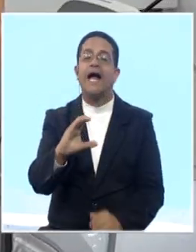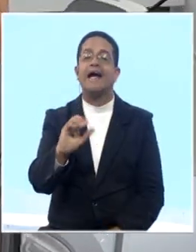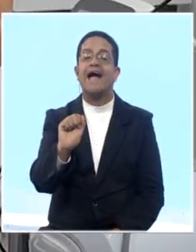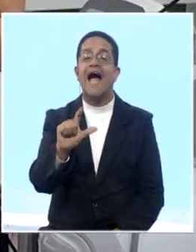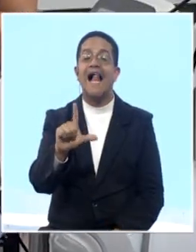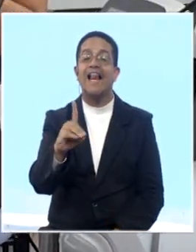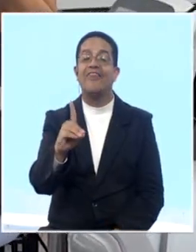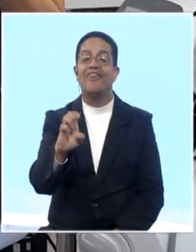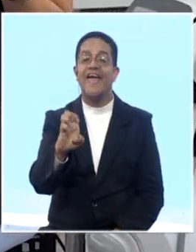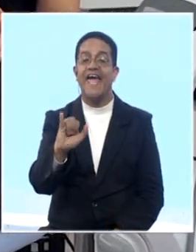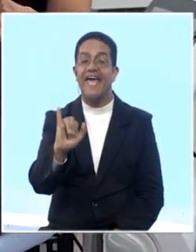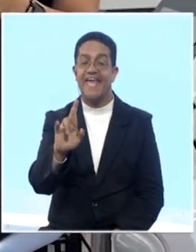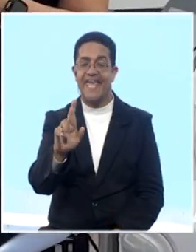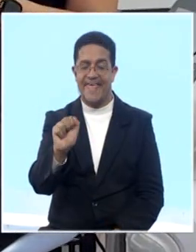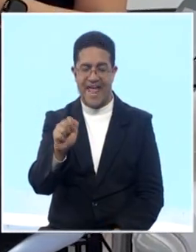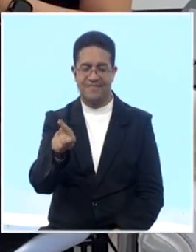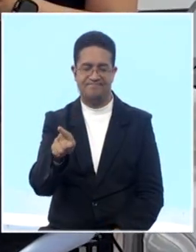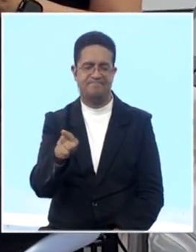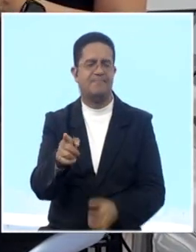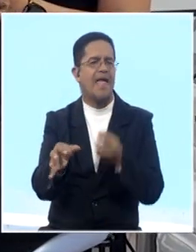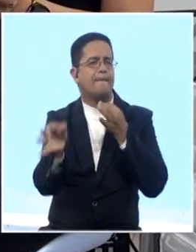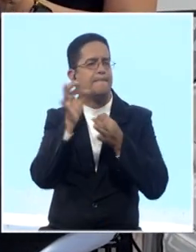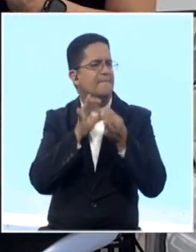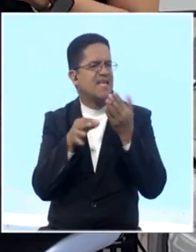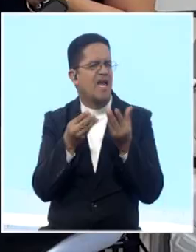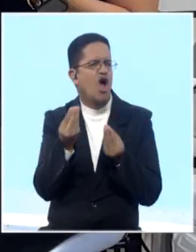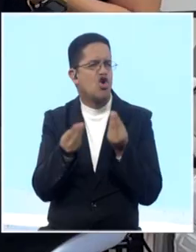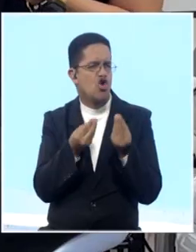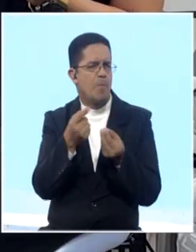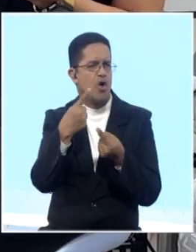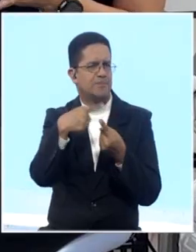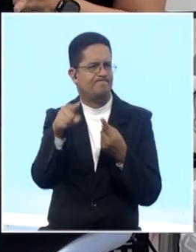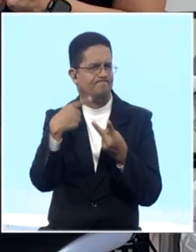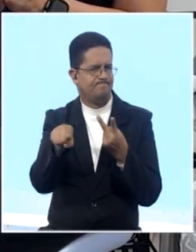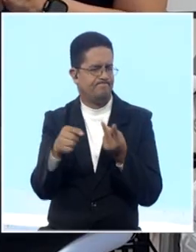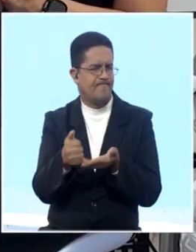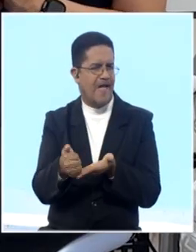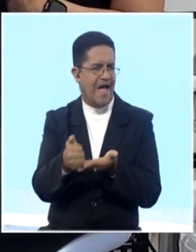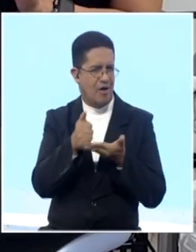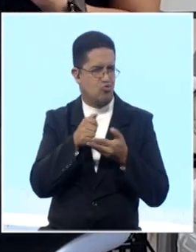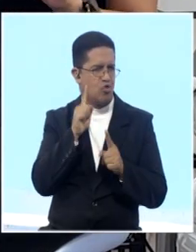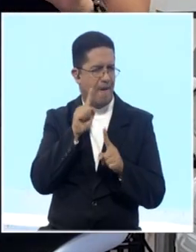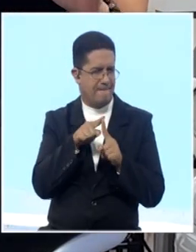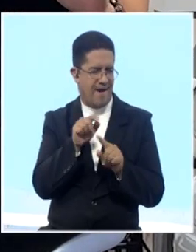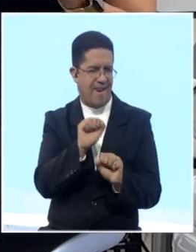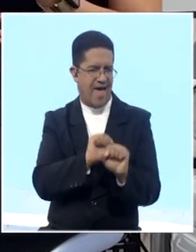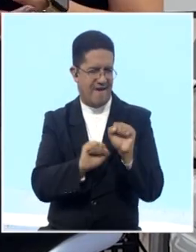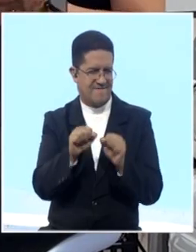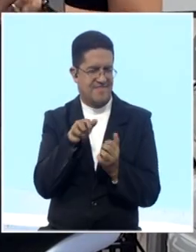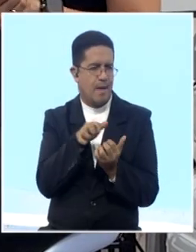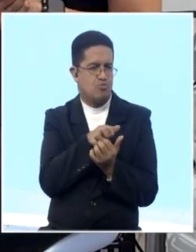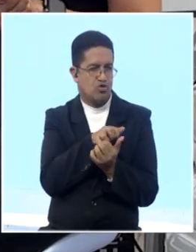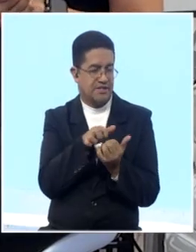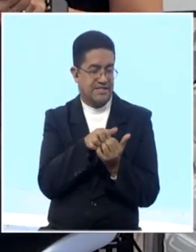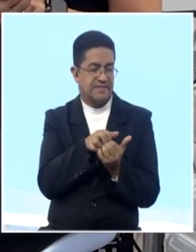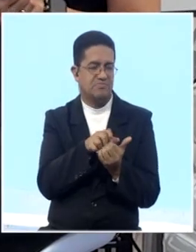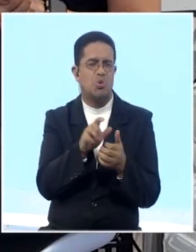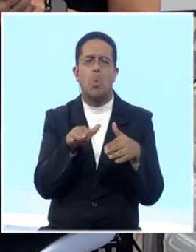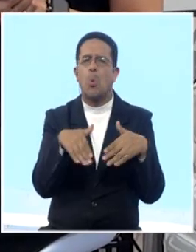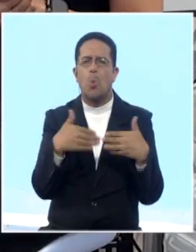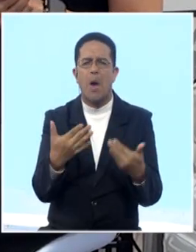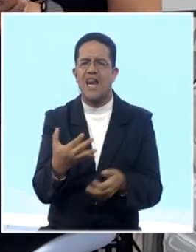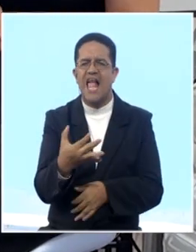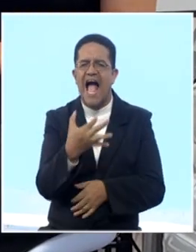sobre algunos dispositivos que ayudan para la parte del bruxismo, cuáles son esas férulas adecuadas y además los tratamientos que pueden ir de